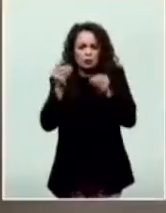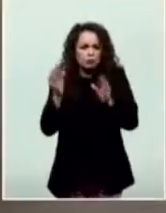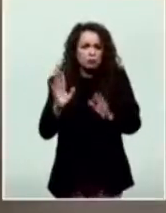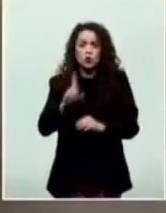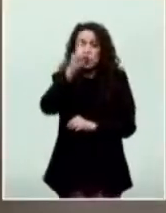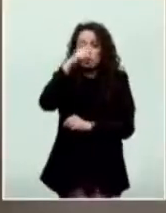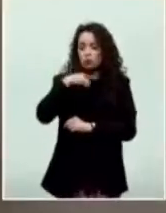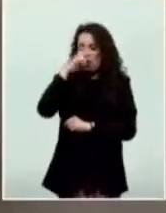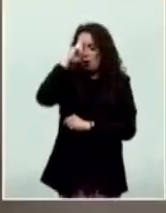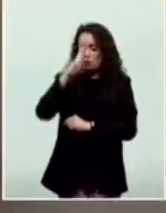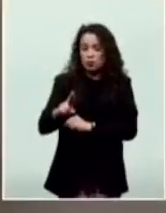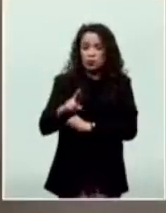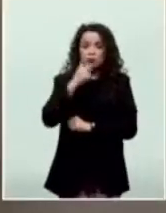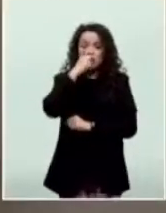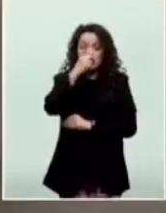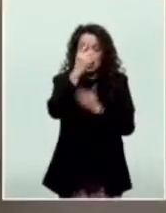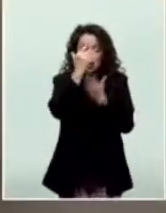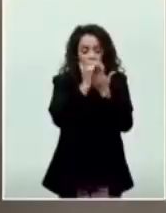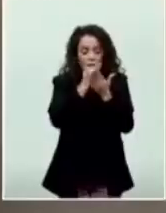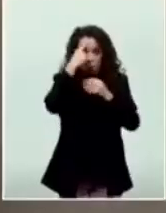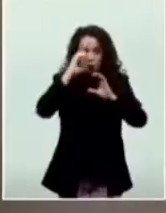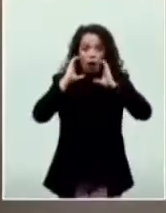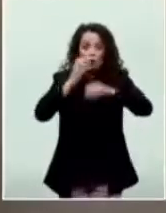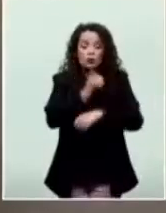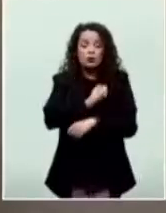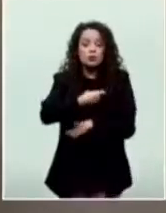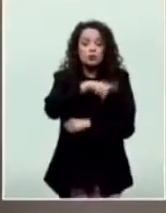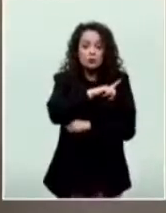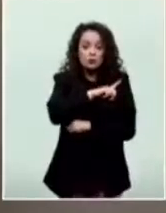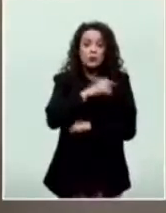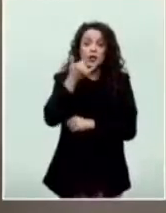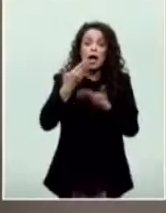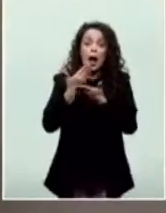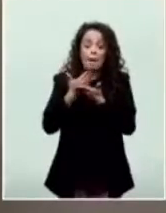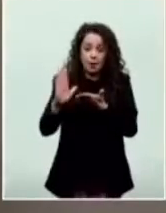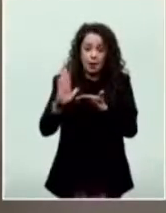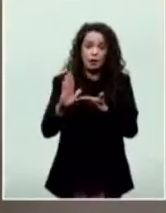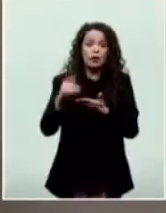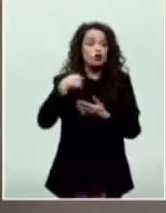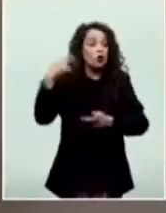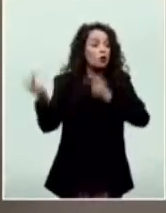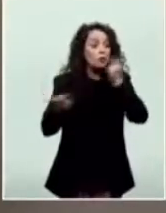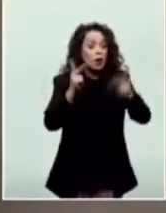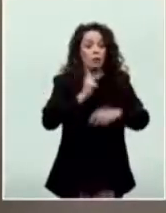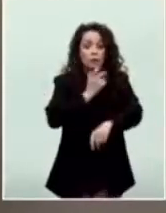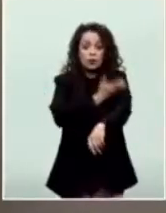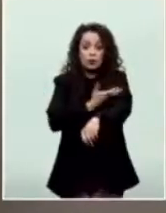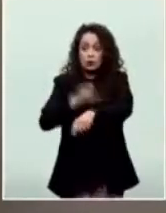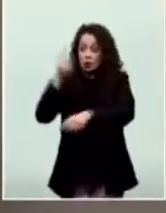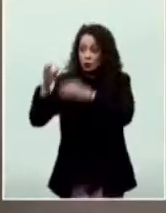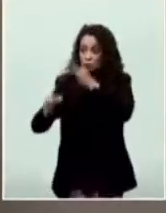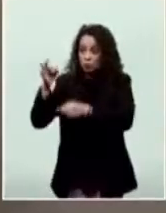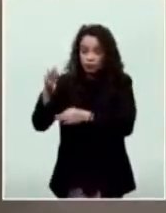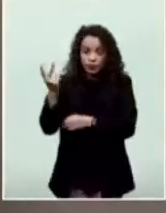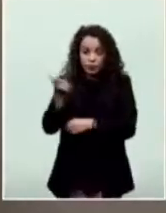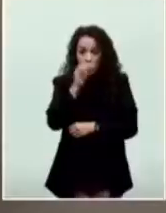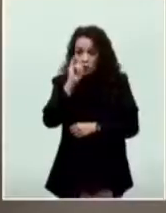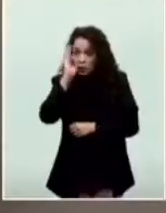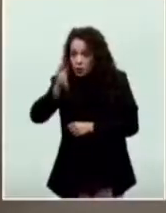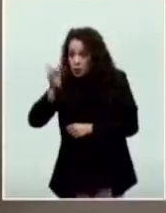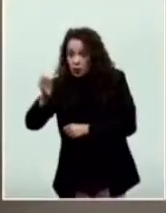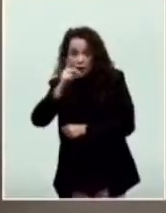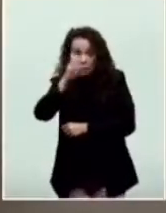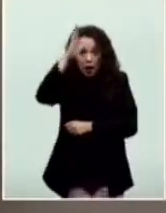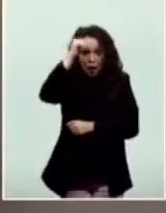protocolo y además lo hice obviamente con el consenso de mis compañeras y compañeros ministros. Entonces, en cuanto sea